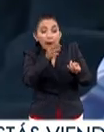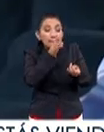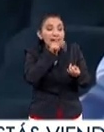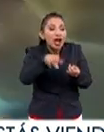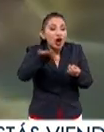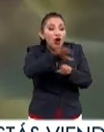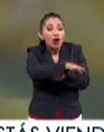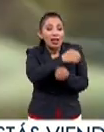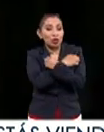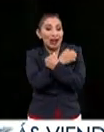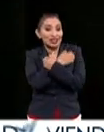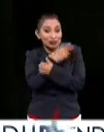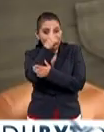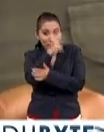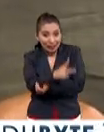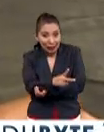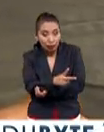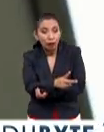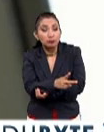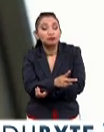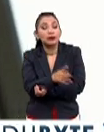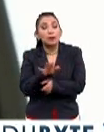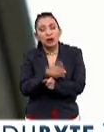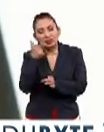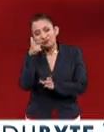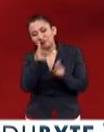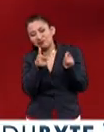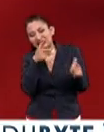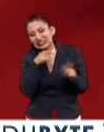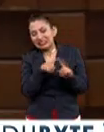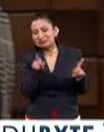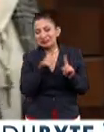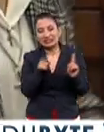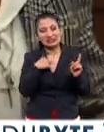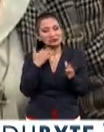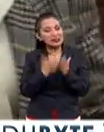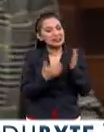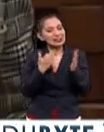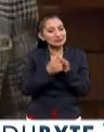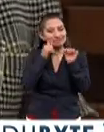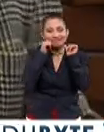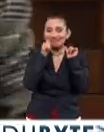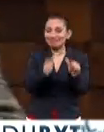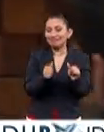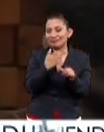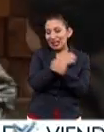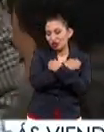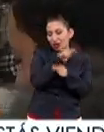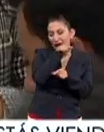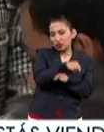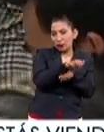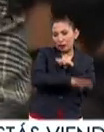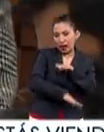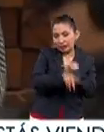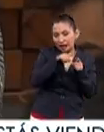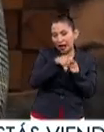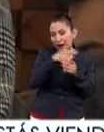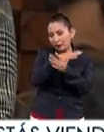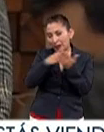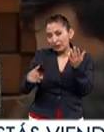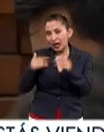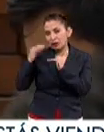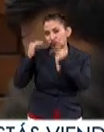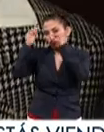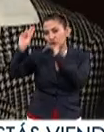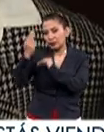mejoren el estado de la educación mexicana, ya que identifican diversas áreas de oportunidad, tanto en la educación básica como media